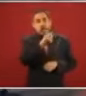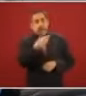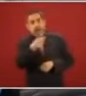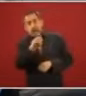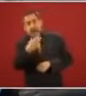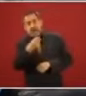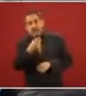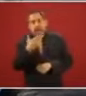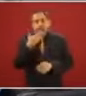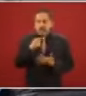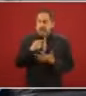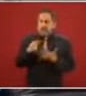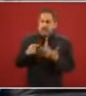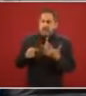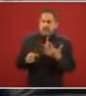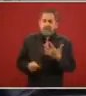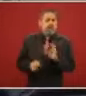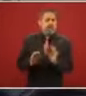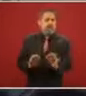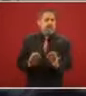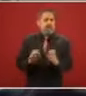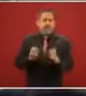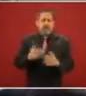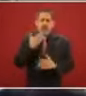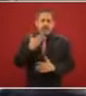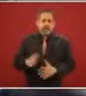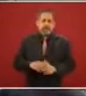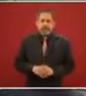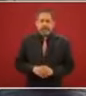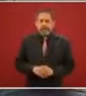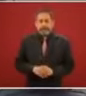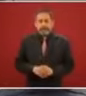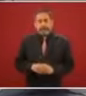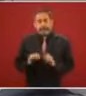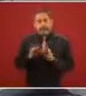en fin, estamos bien. Desde luego,